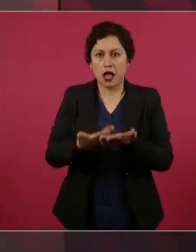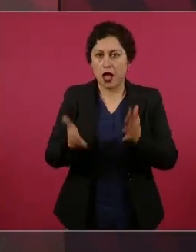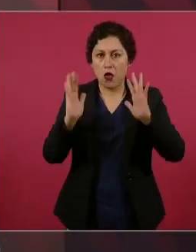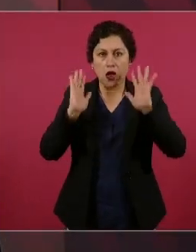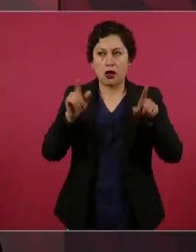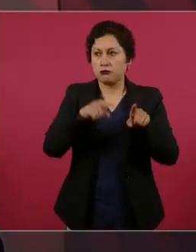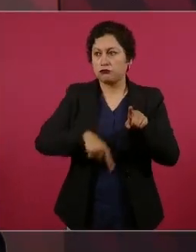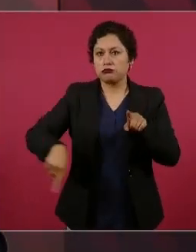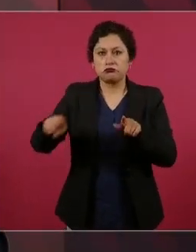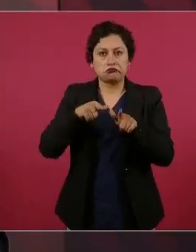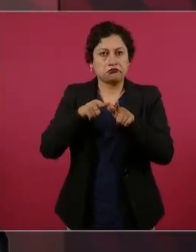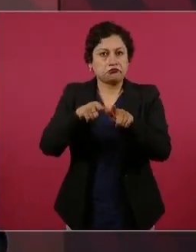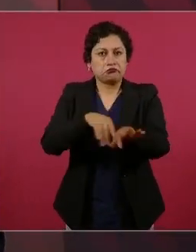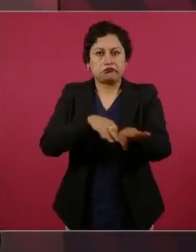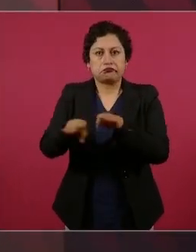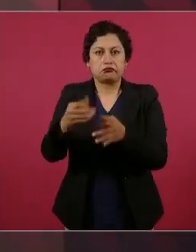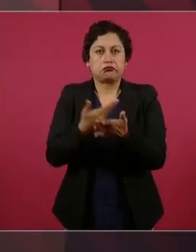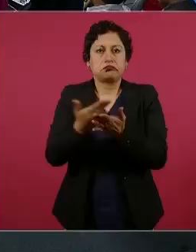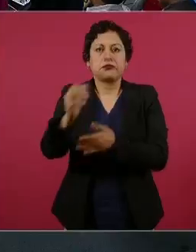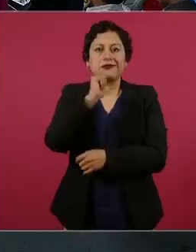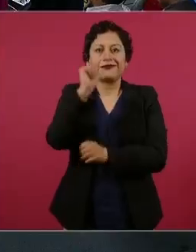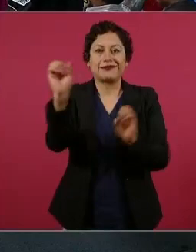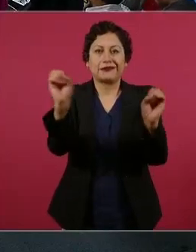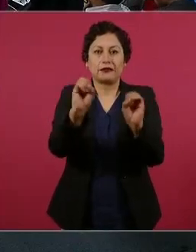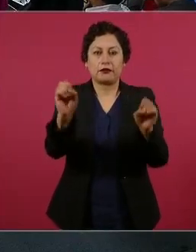ningún trabajador.